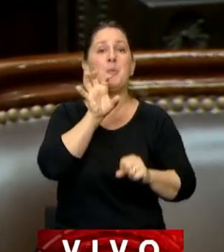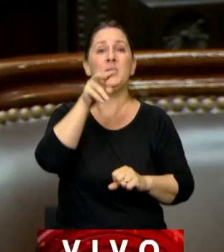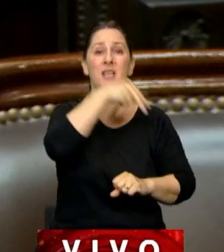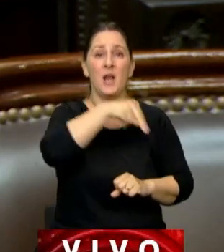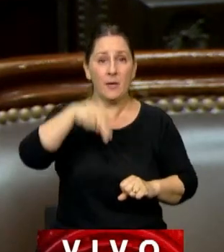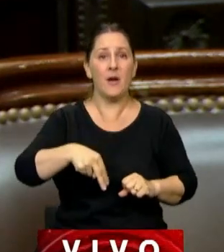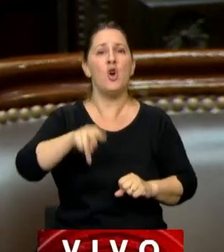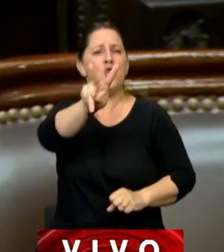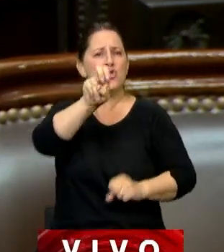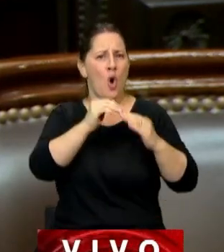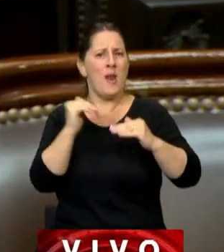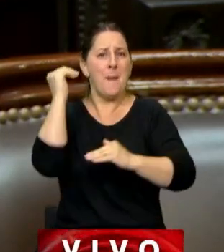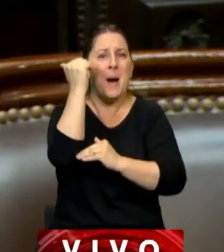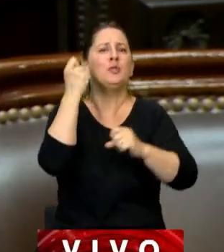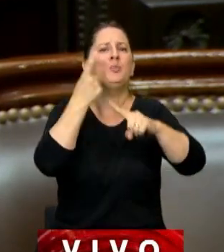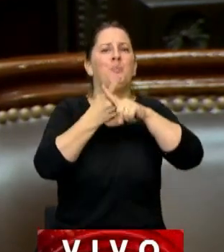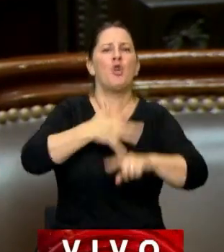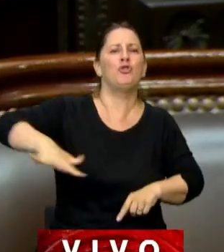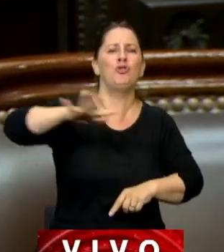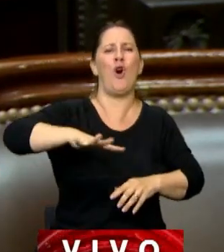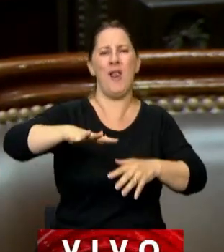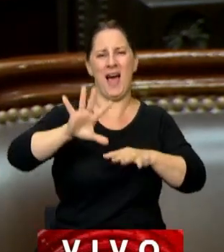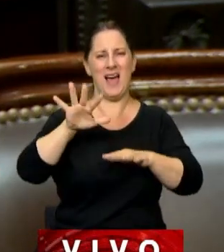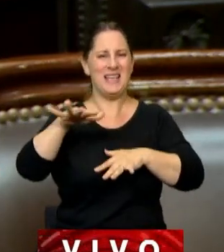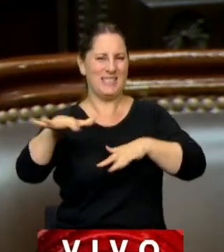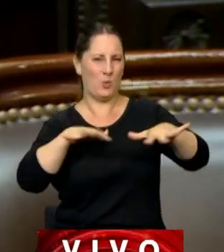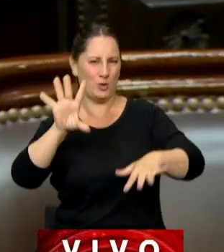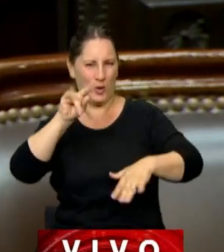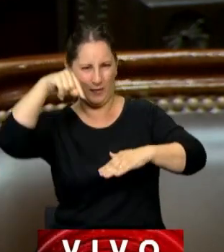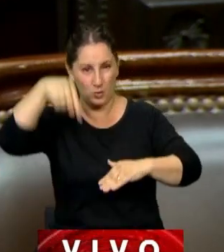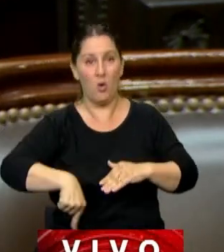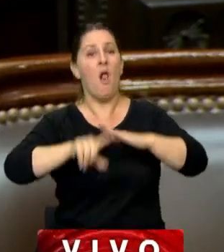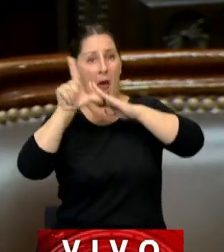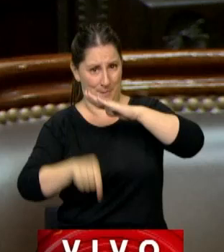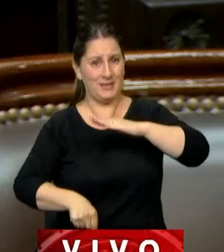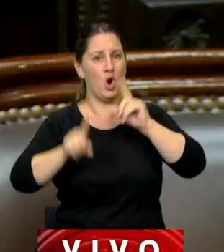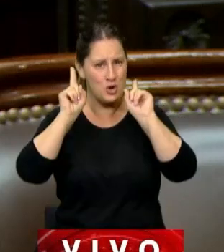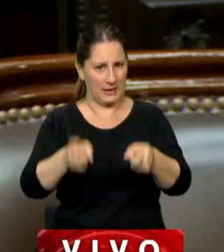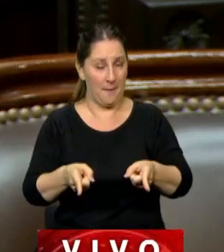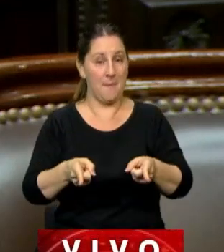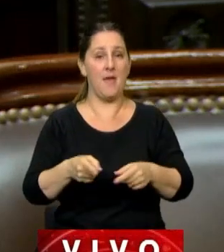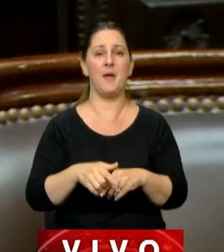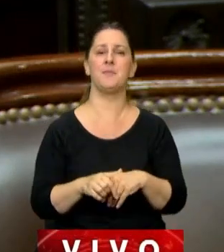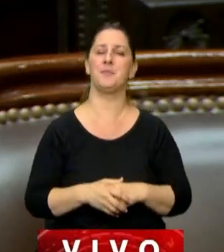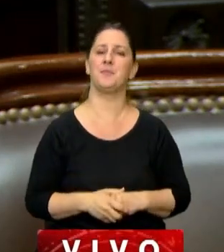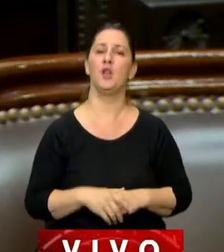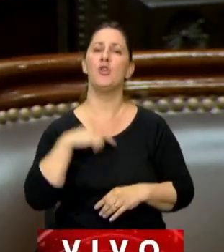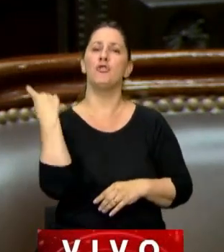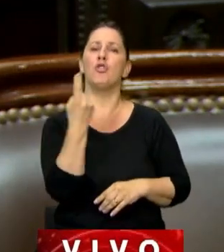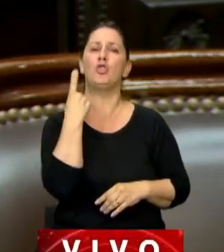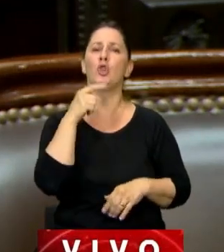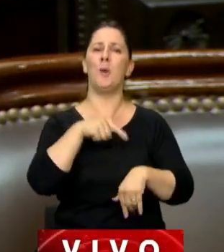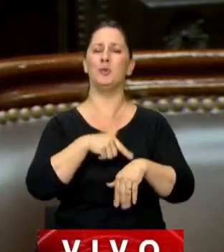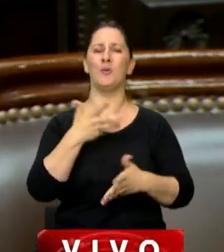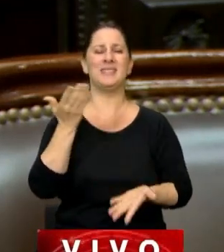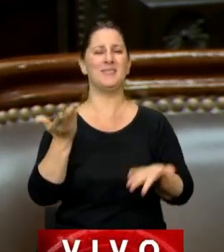Neuquén cobran mucho más por zona desfavorable y estoy convencido que también al resto de la Patagonia. Sin ir más lejos, vivimos una